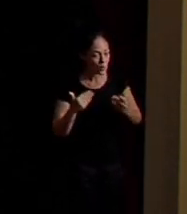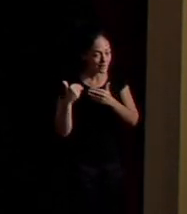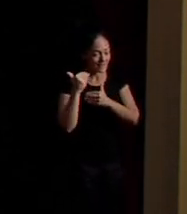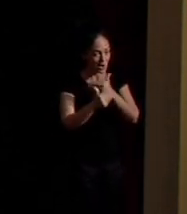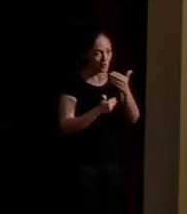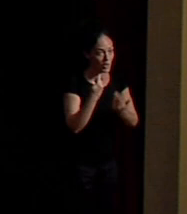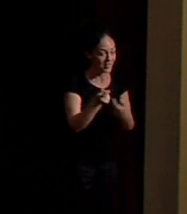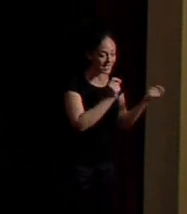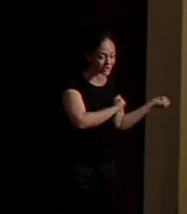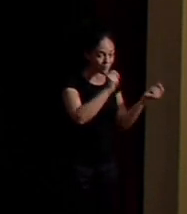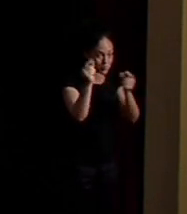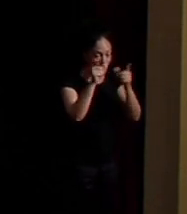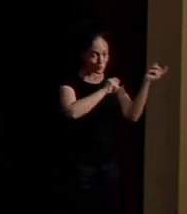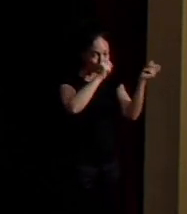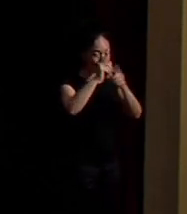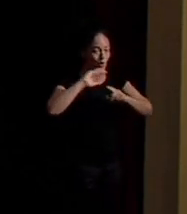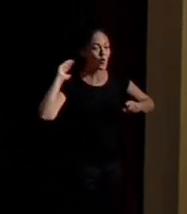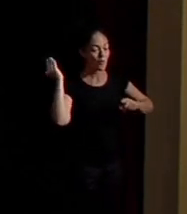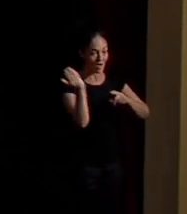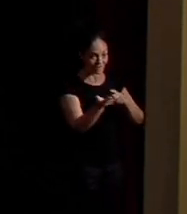procesos migratorios, ¿no?, y de cómo incide, ¿no?,